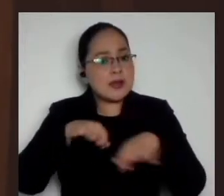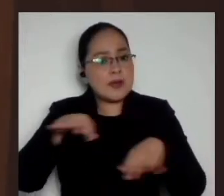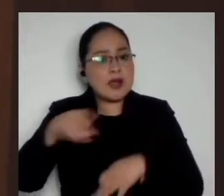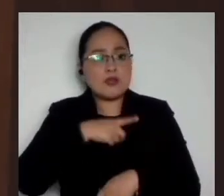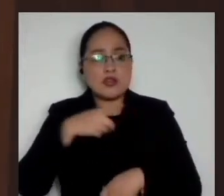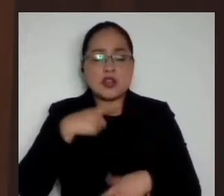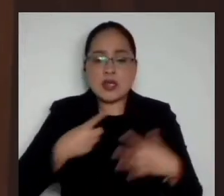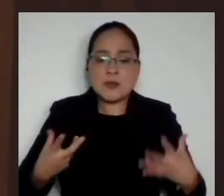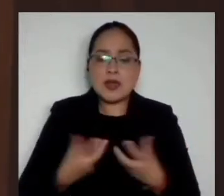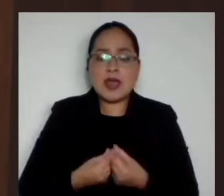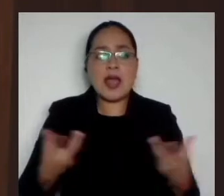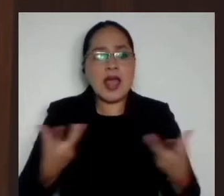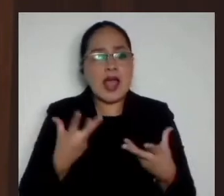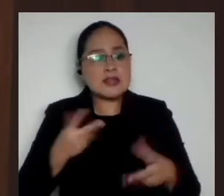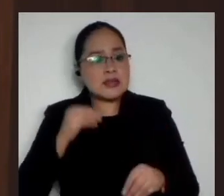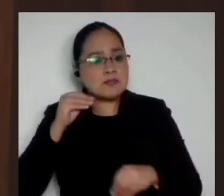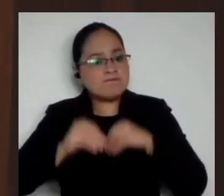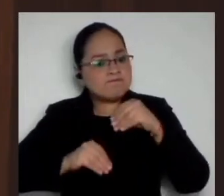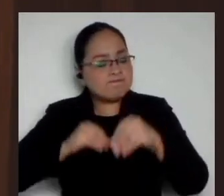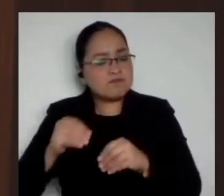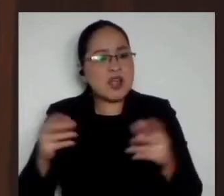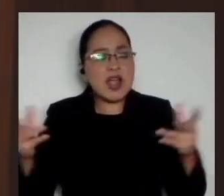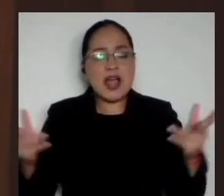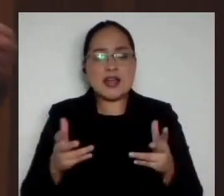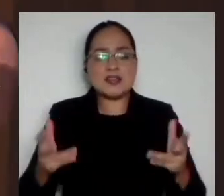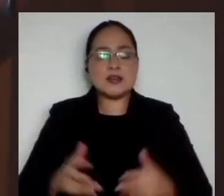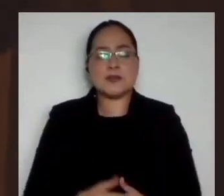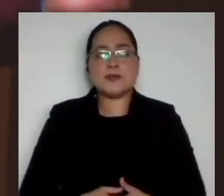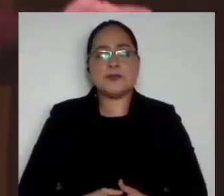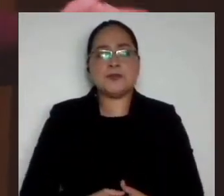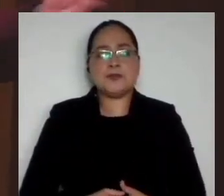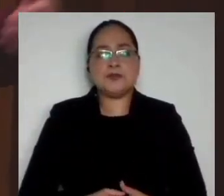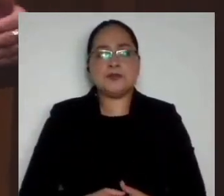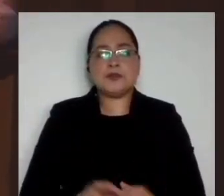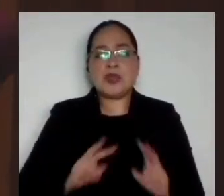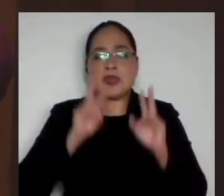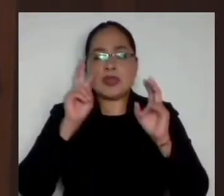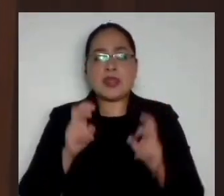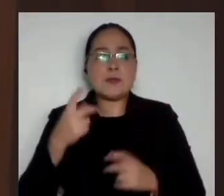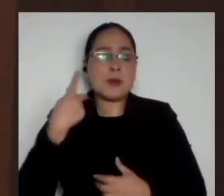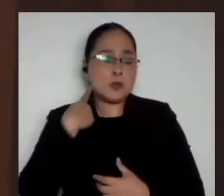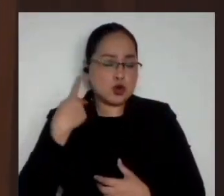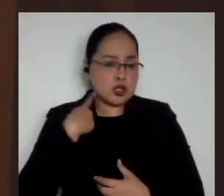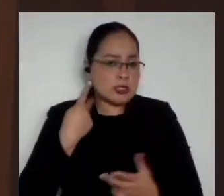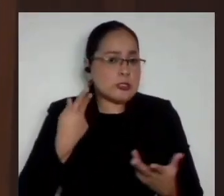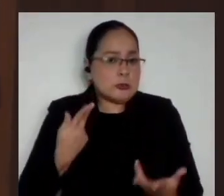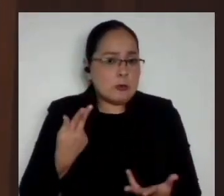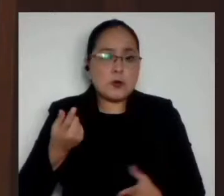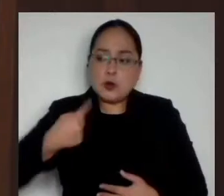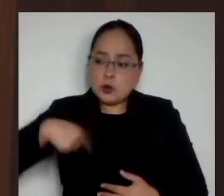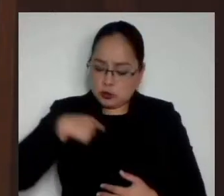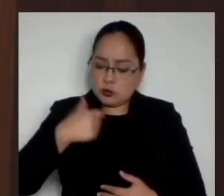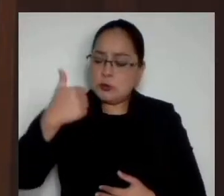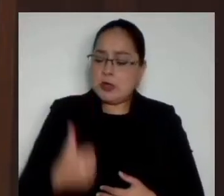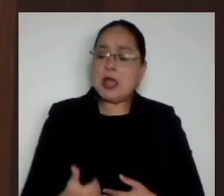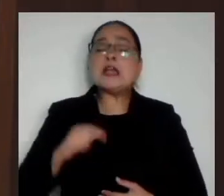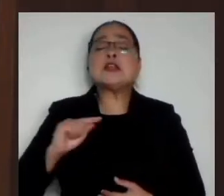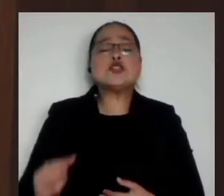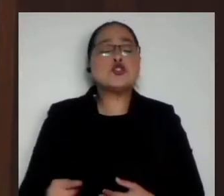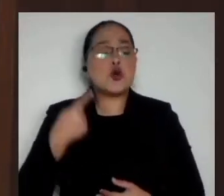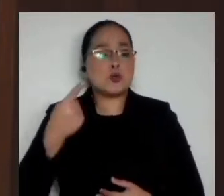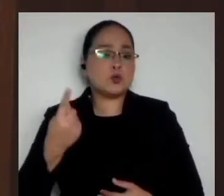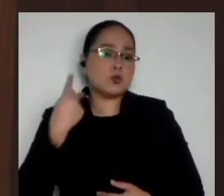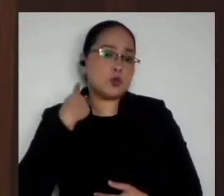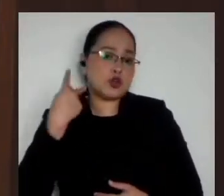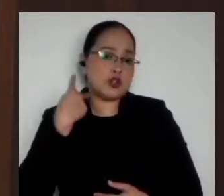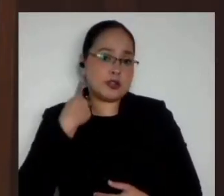en lo concreto. La política, por eso me refería a que somos políticos y estamos obligados a entender